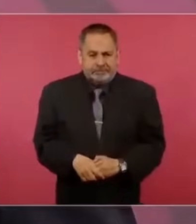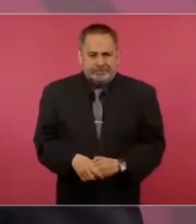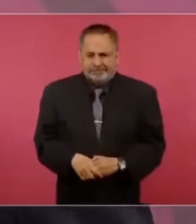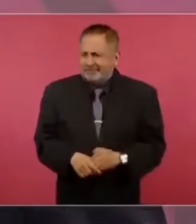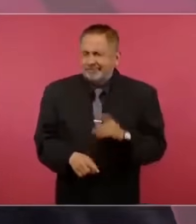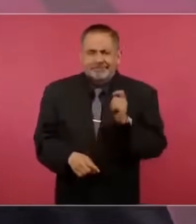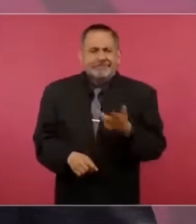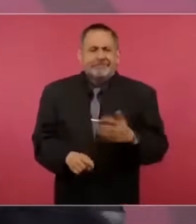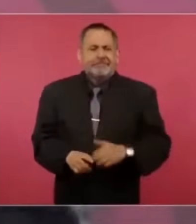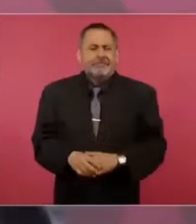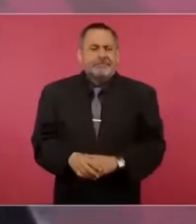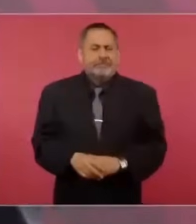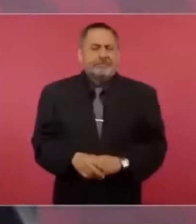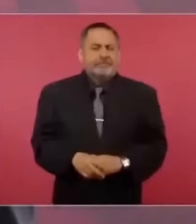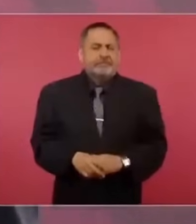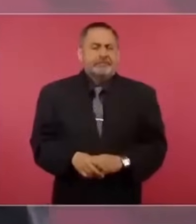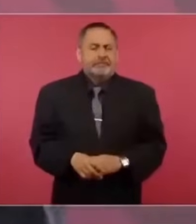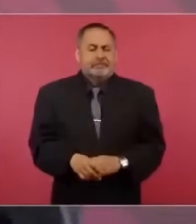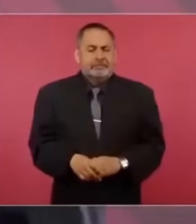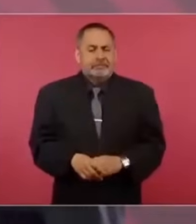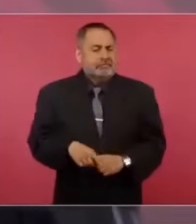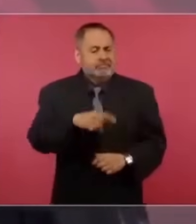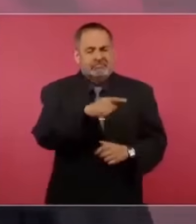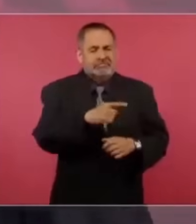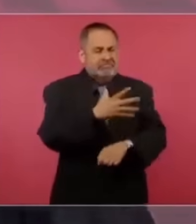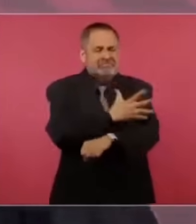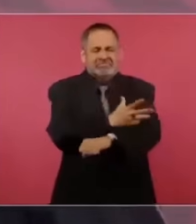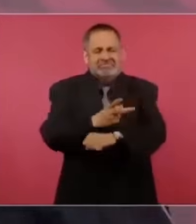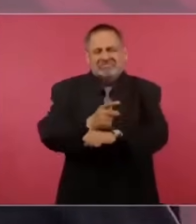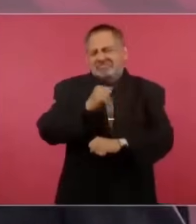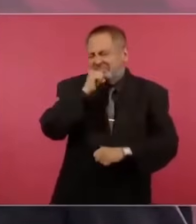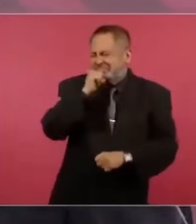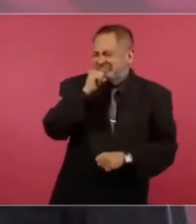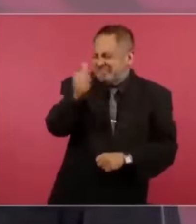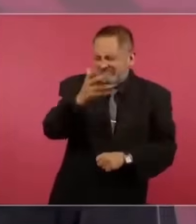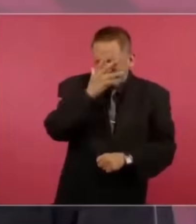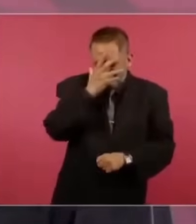Además, con mucha deshonestidad,